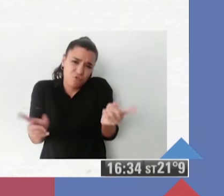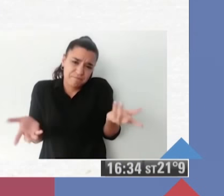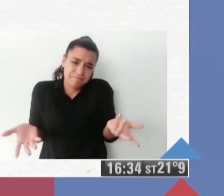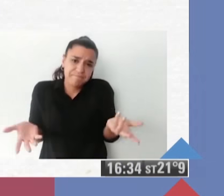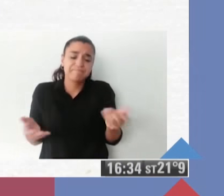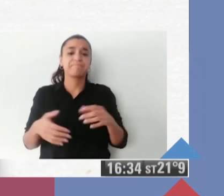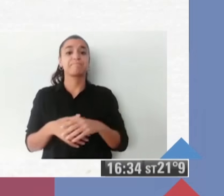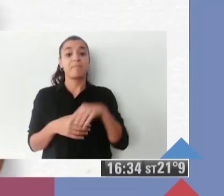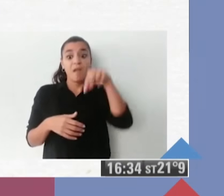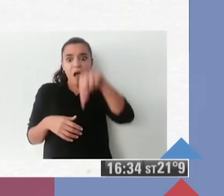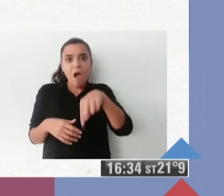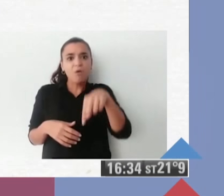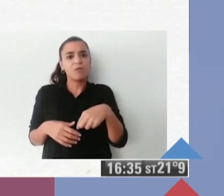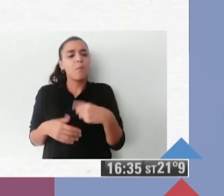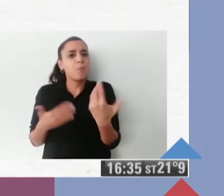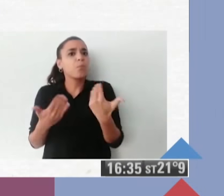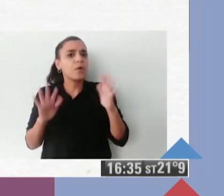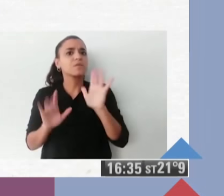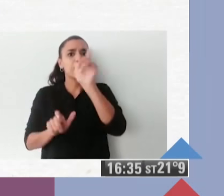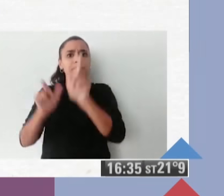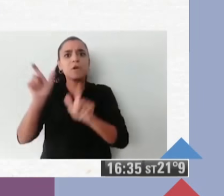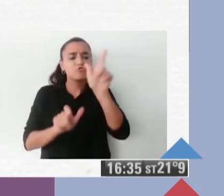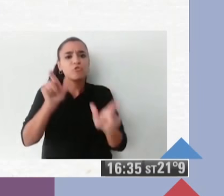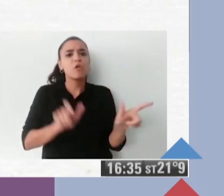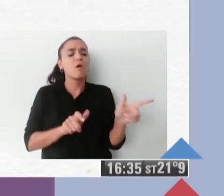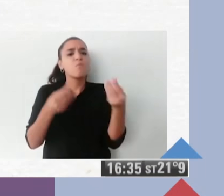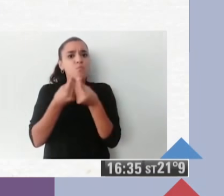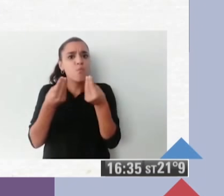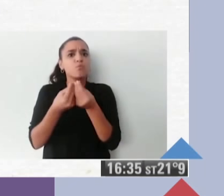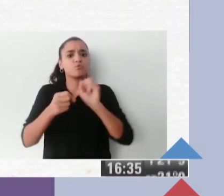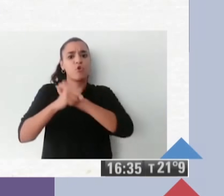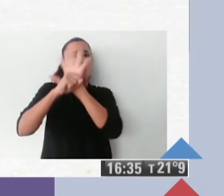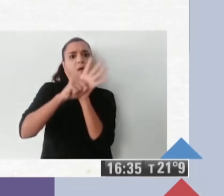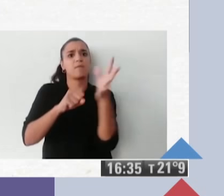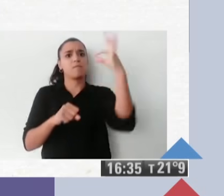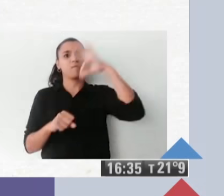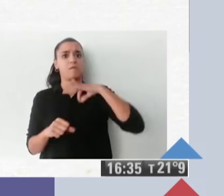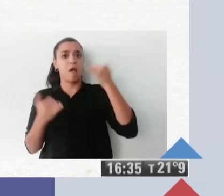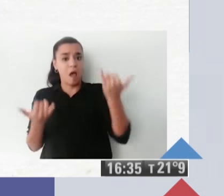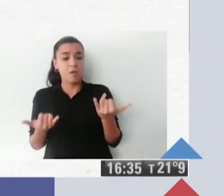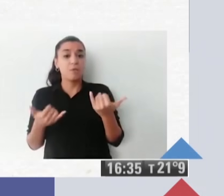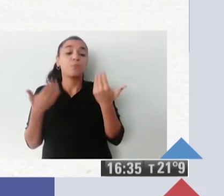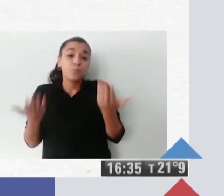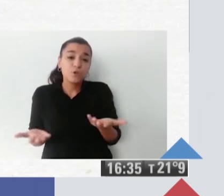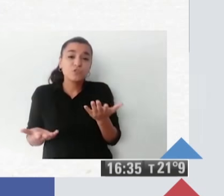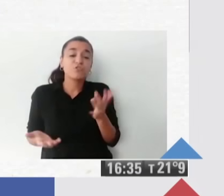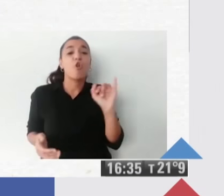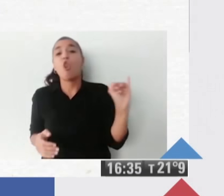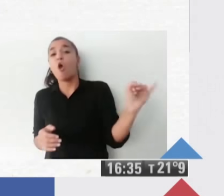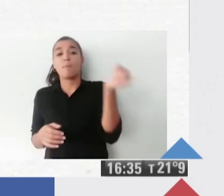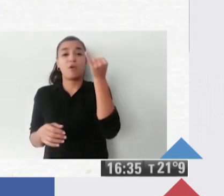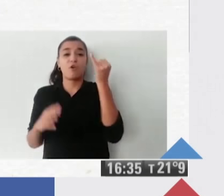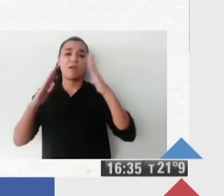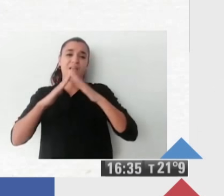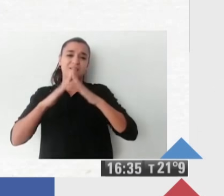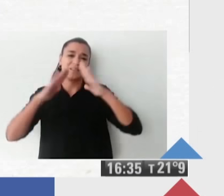días, sabemos que es muy probable que haya muchas personas infectadas por coronavirus. Por eso lo mejor es quedarnos